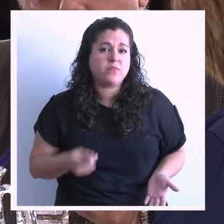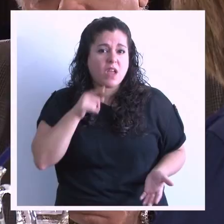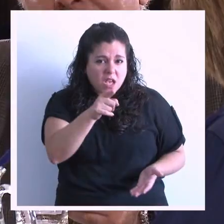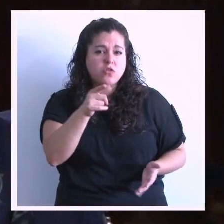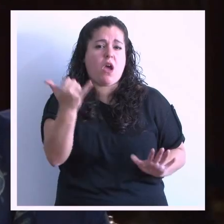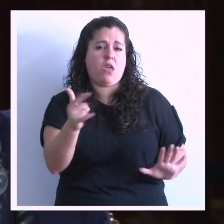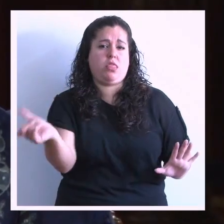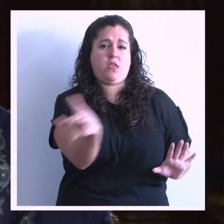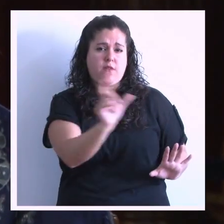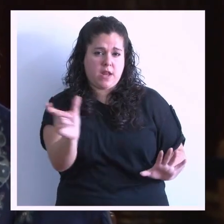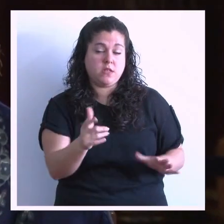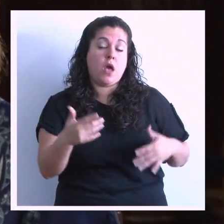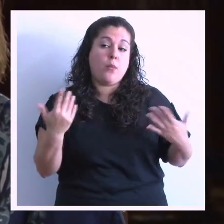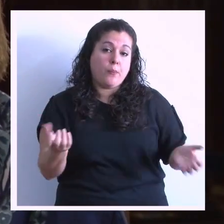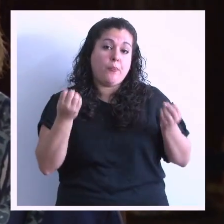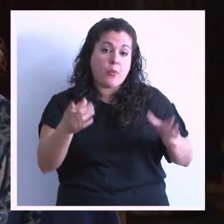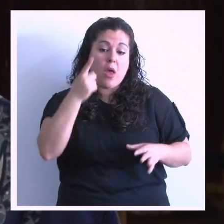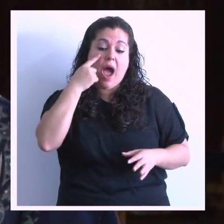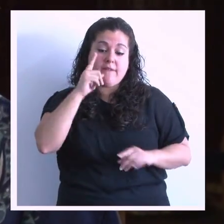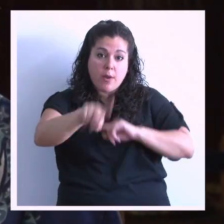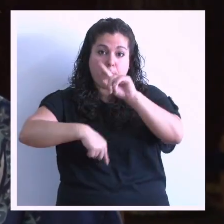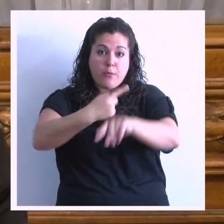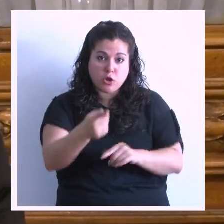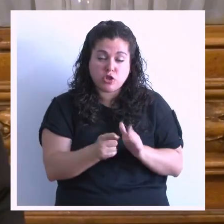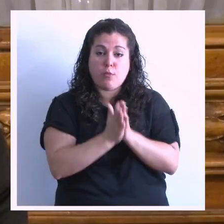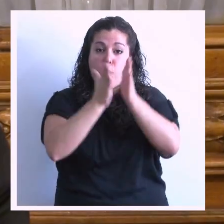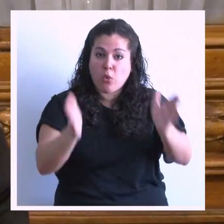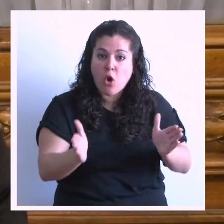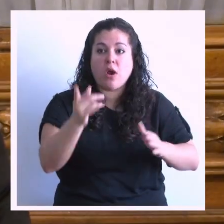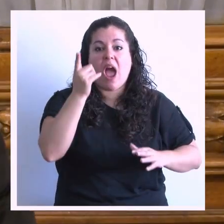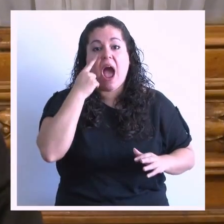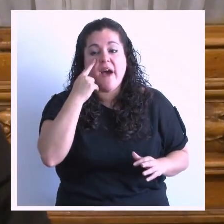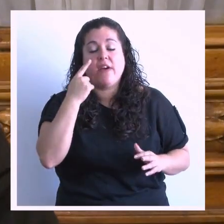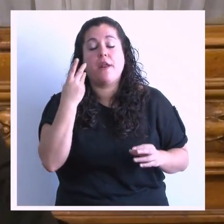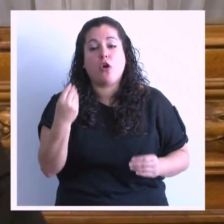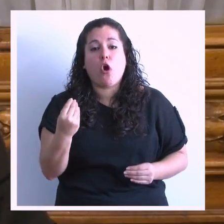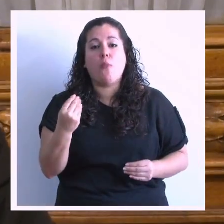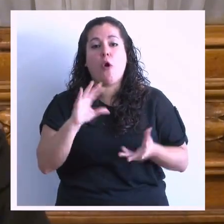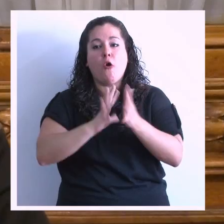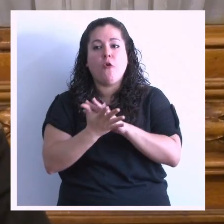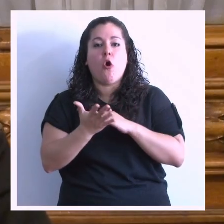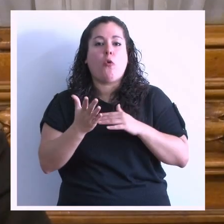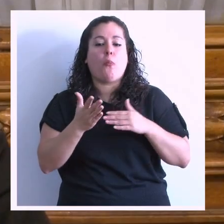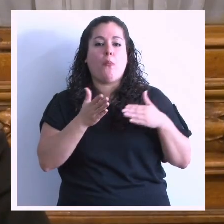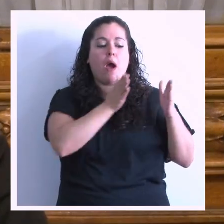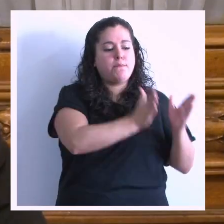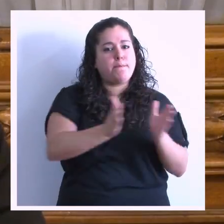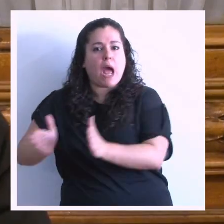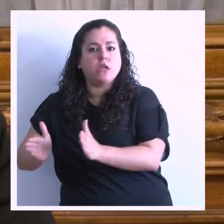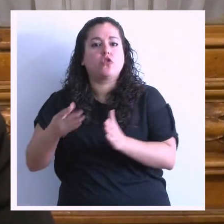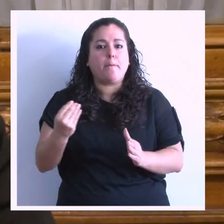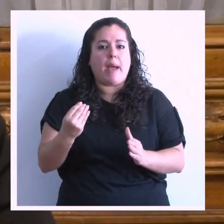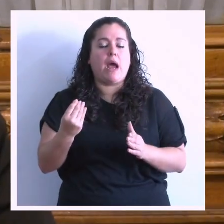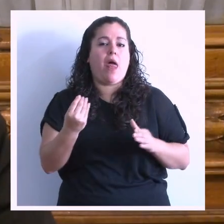Congreso Nacional activo en lo social. Bueno, vamos a ver si en el próximo bloque, si les parece, justamente cuál es